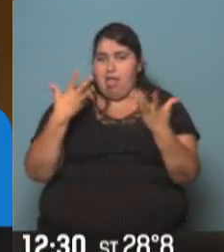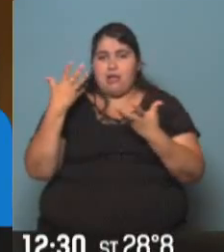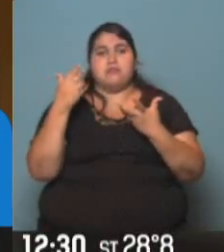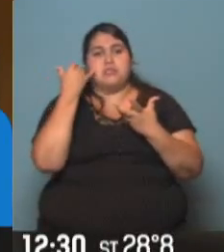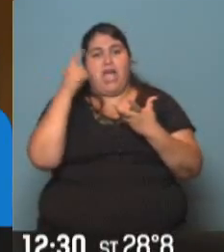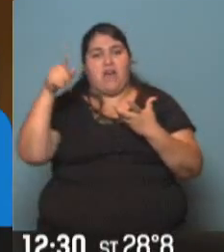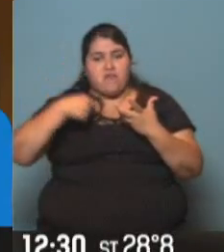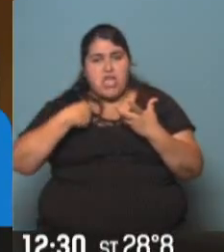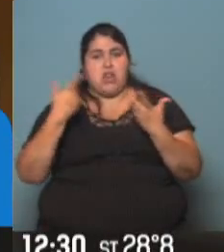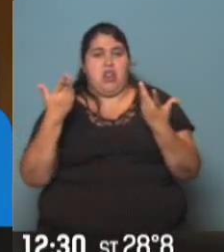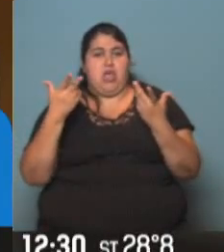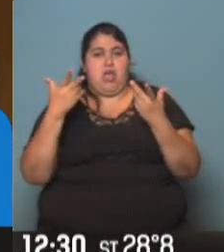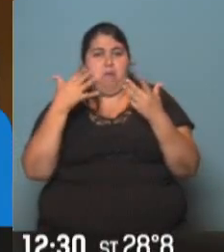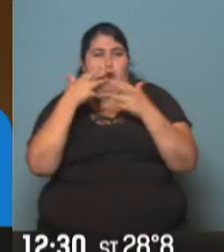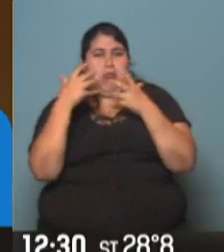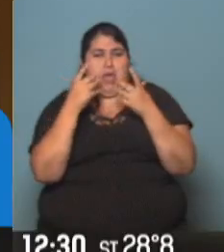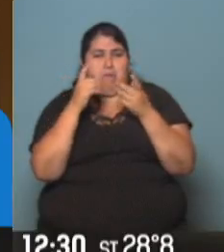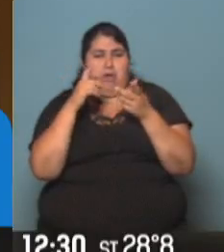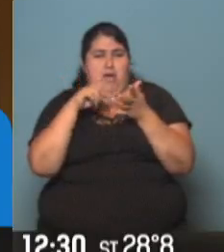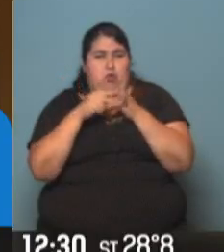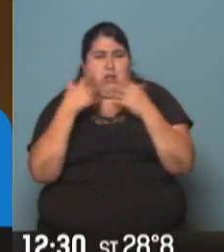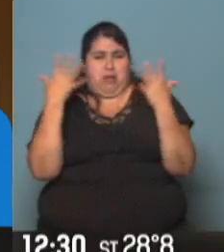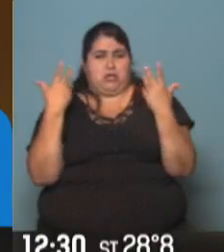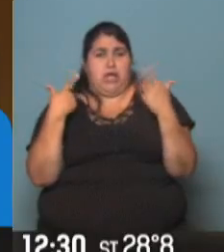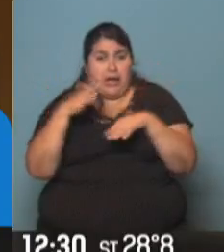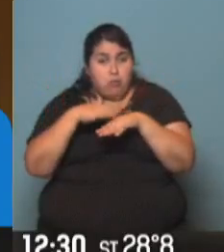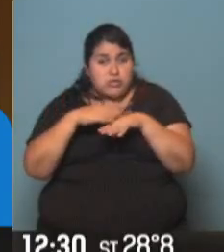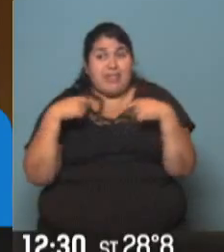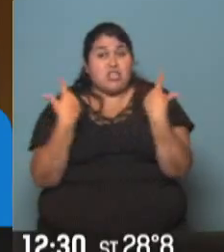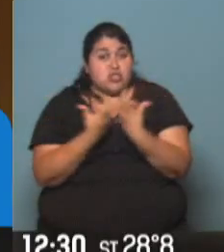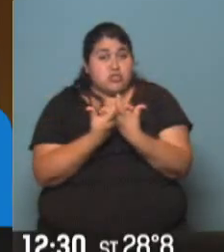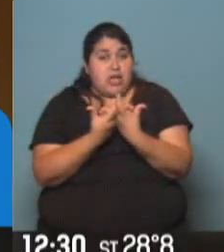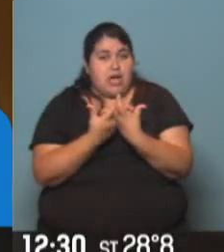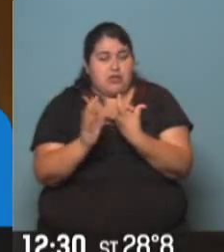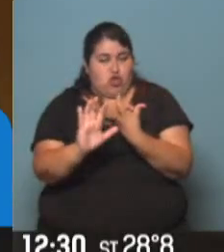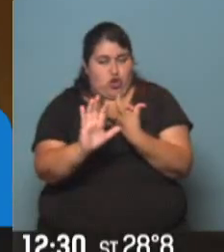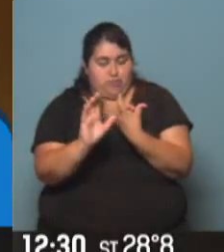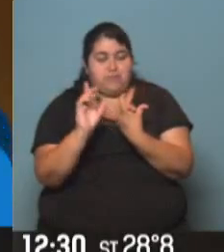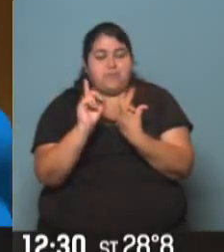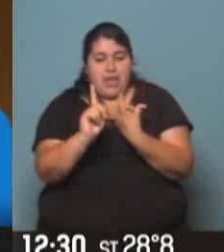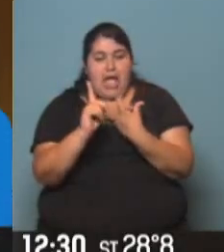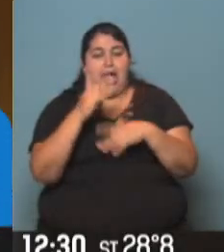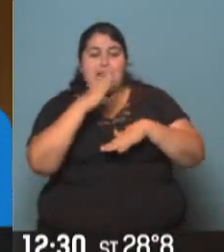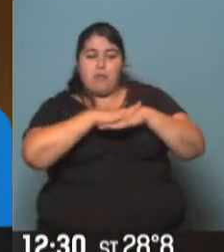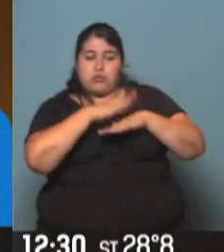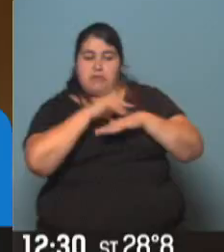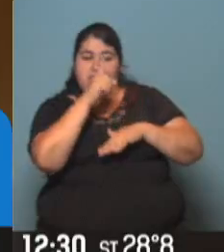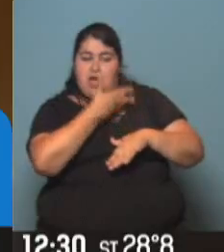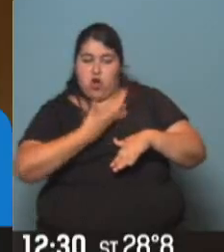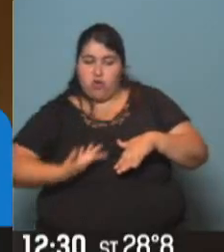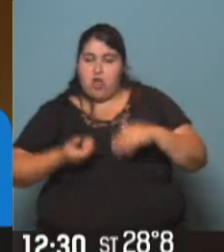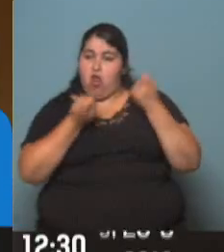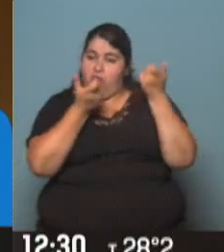problema desborda no hace falta de responsabilidad y social es que la falta la responsabilidad por un lado del estado de garantizar